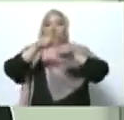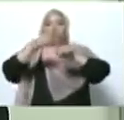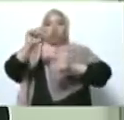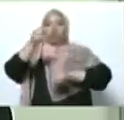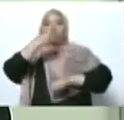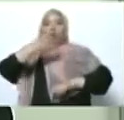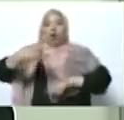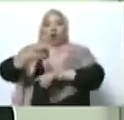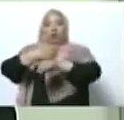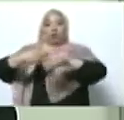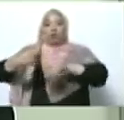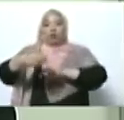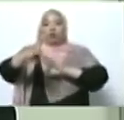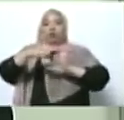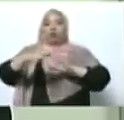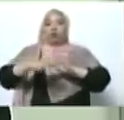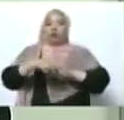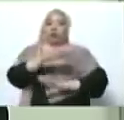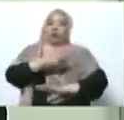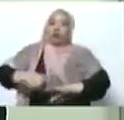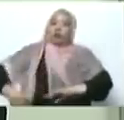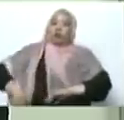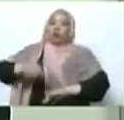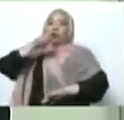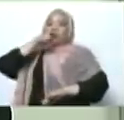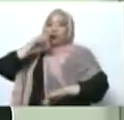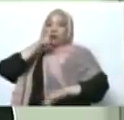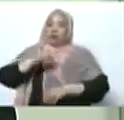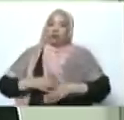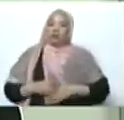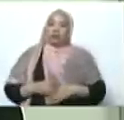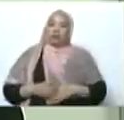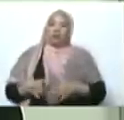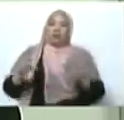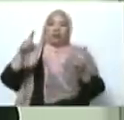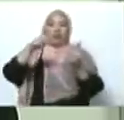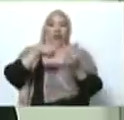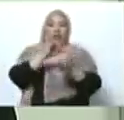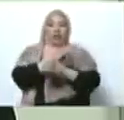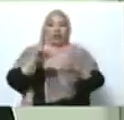gobierno instruido por el presidente Nicolás Maduro Moros. Con esta información despedimos este contacto. Adelante.